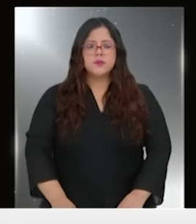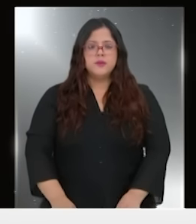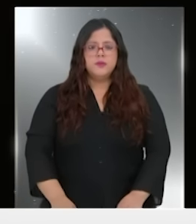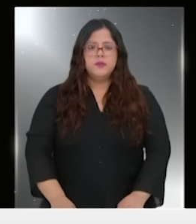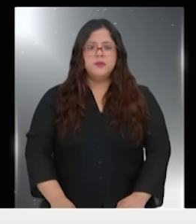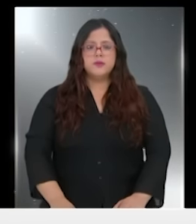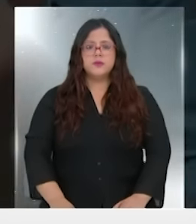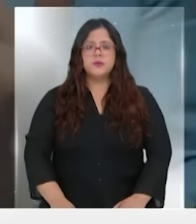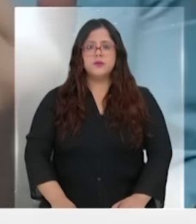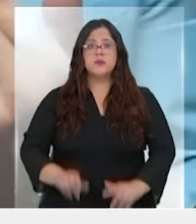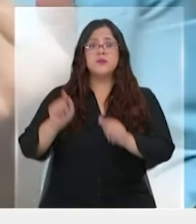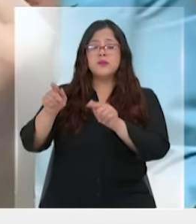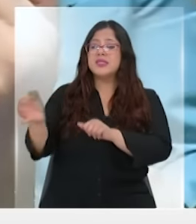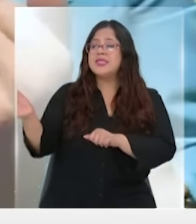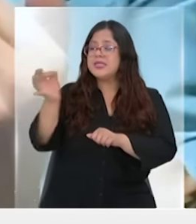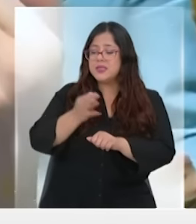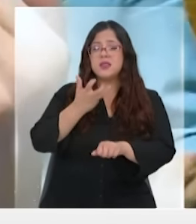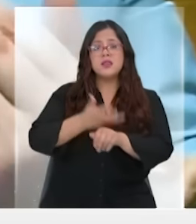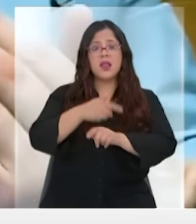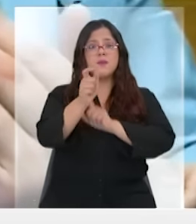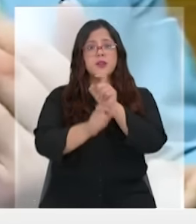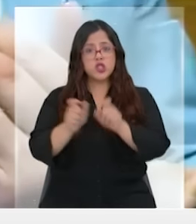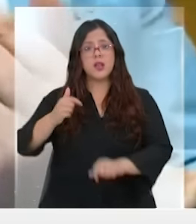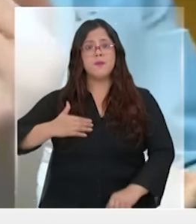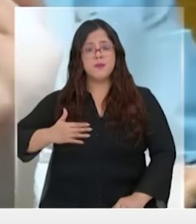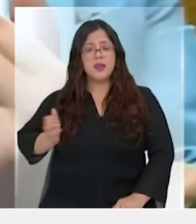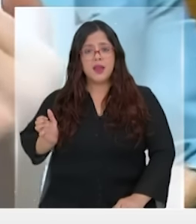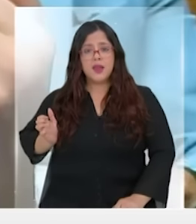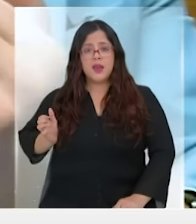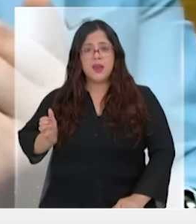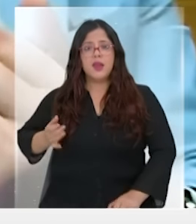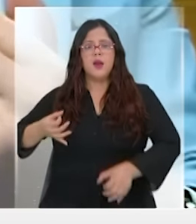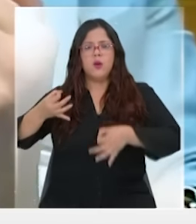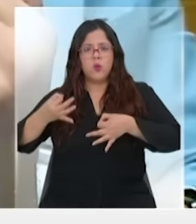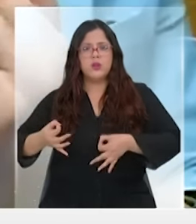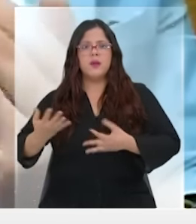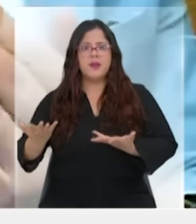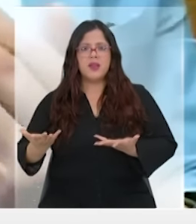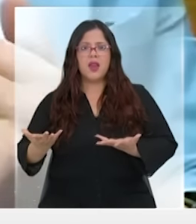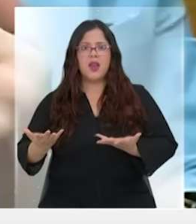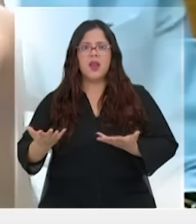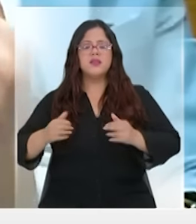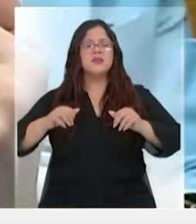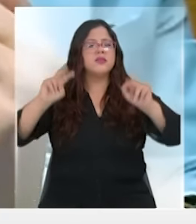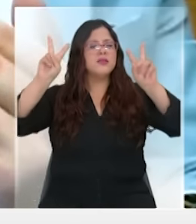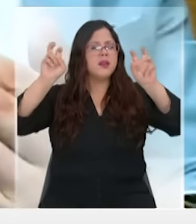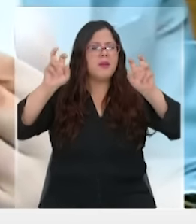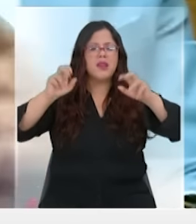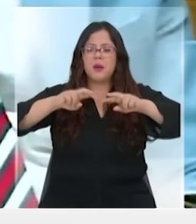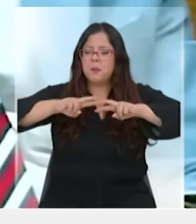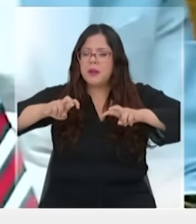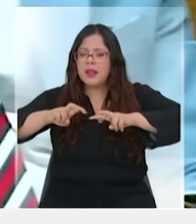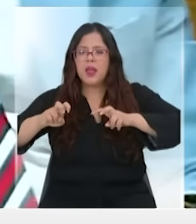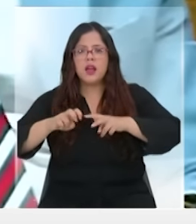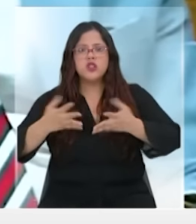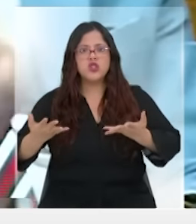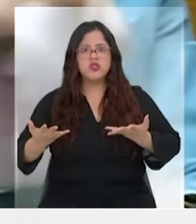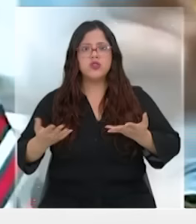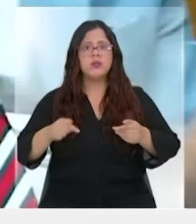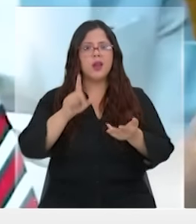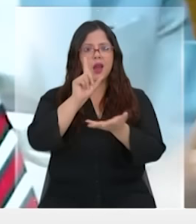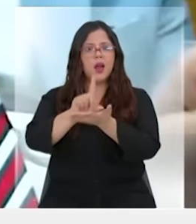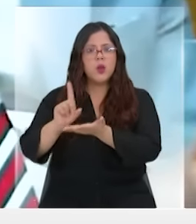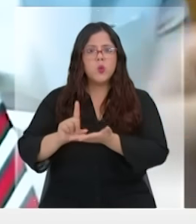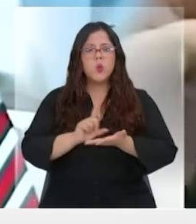Y lo que dijeron es que hubo personal PDI que estuvo realizando gestiones de indagación en esos lugares